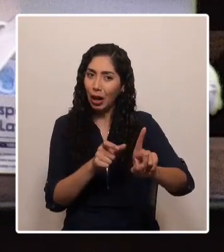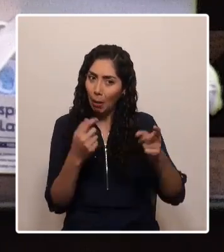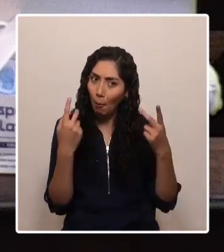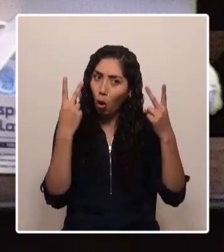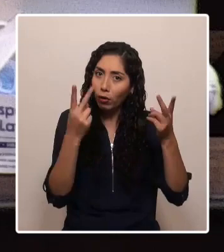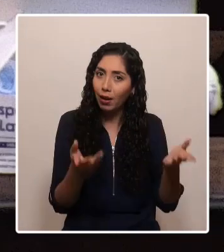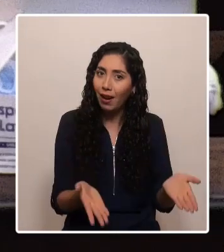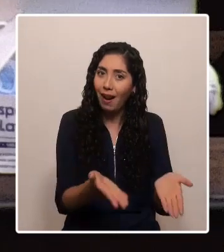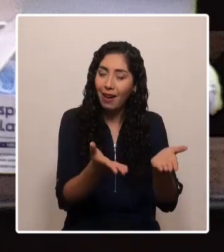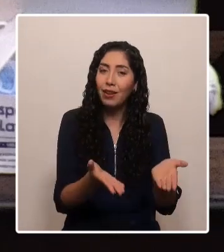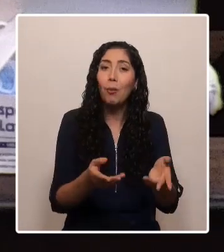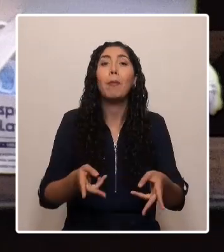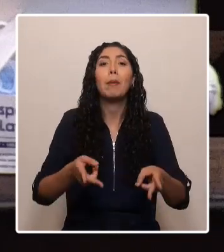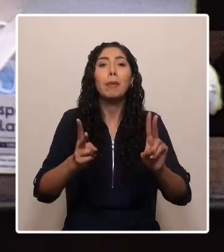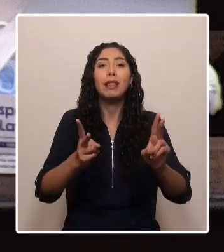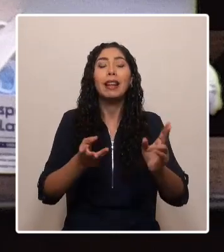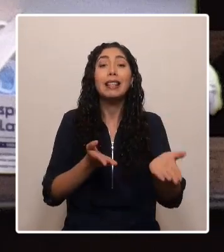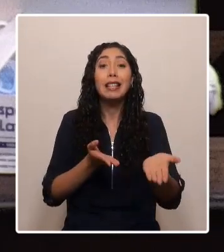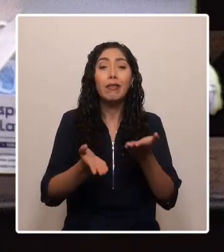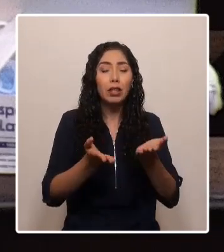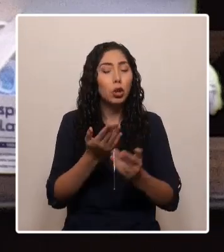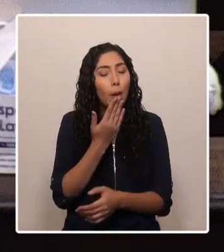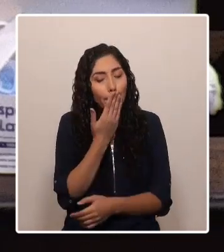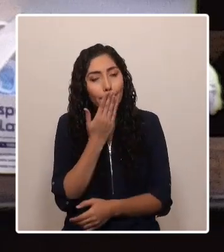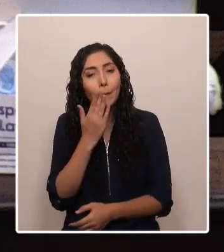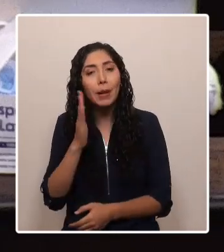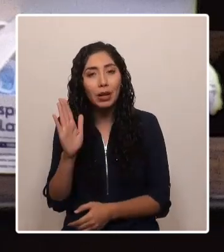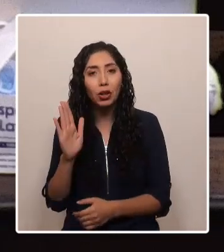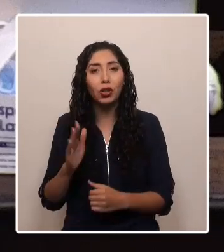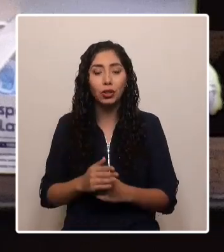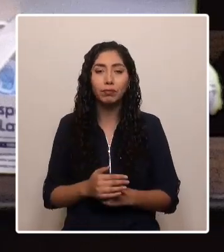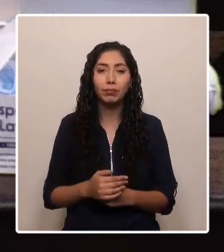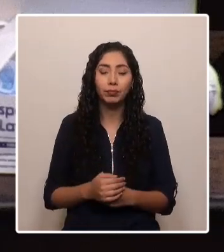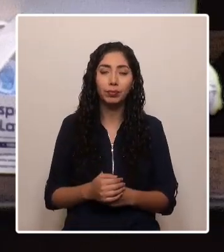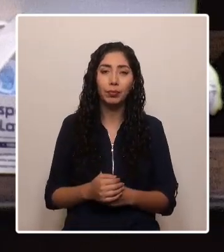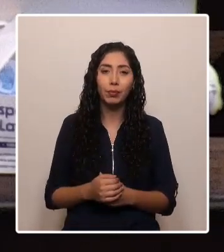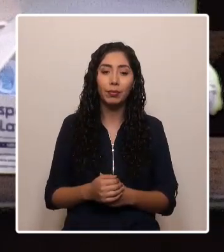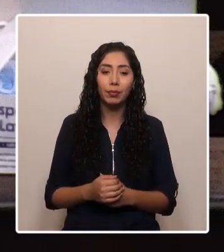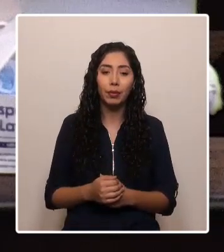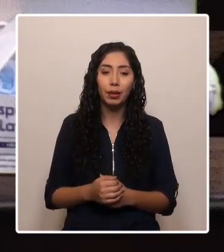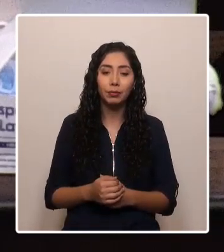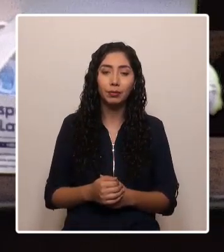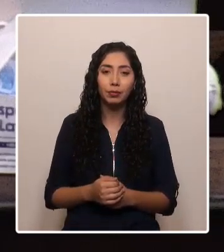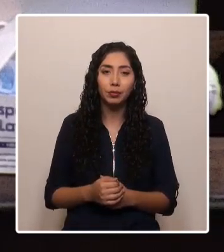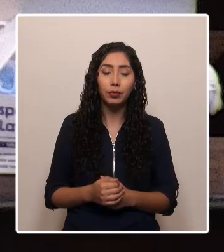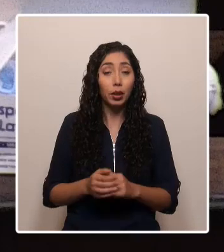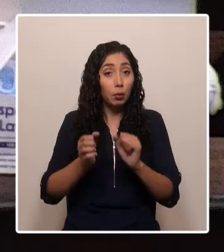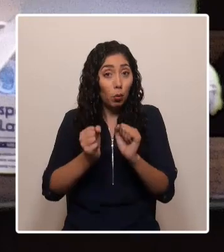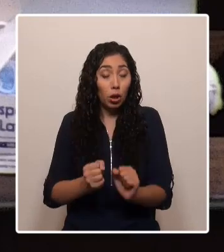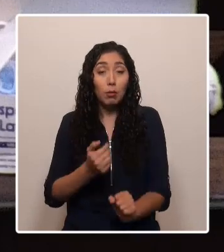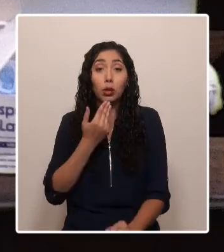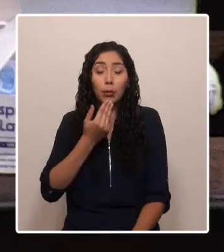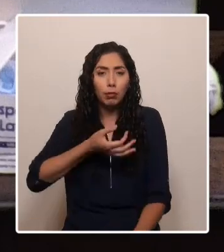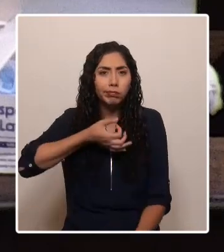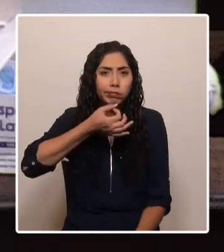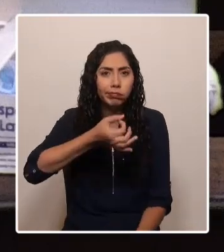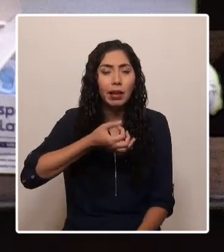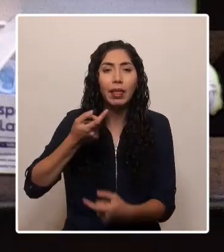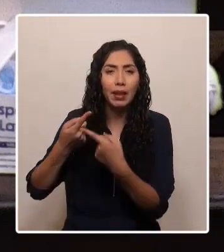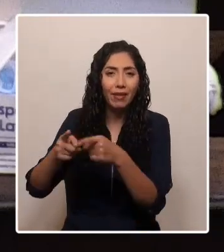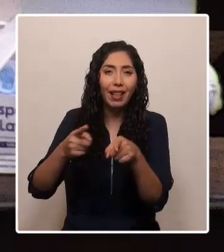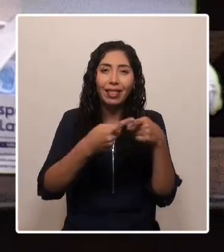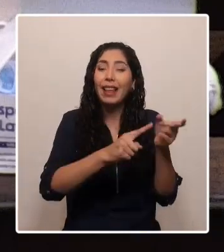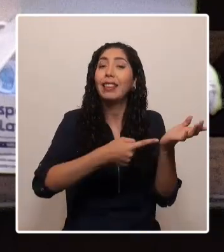y la prestación de servicios sean más eficientes, seguras y económicas. Sin ir más lejos, podemos mencionar las distintas tecnologías que